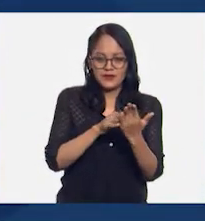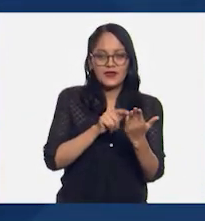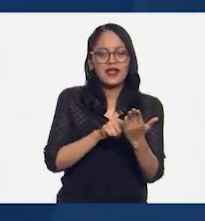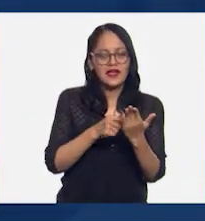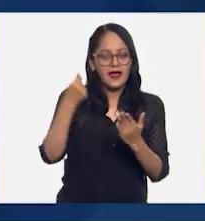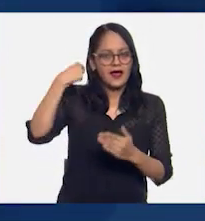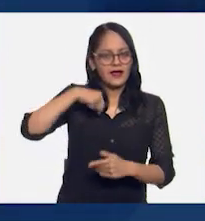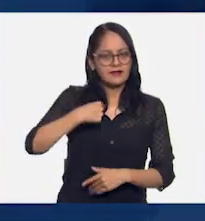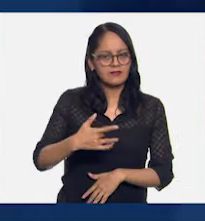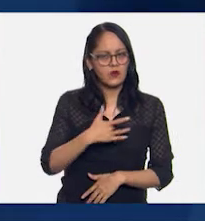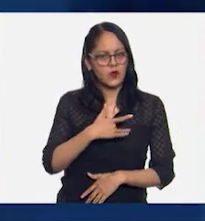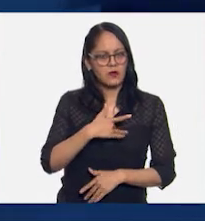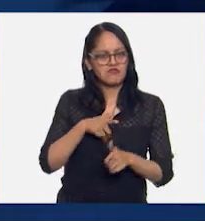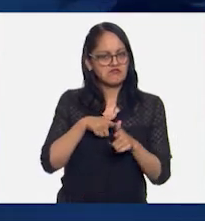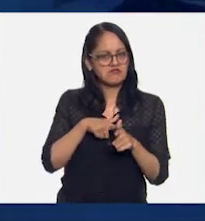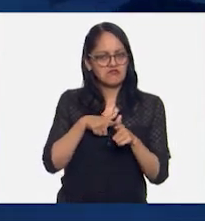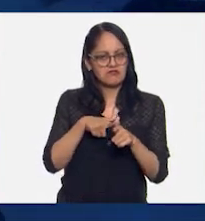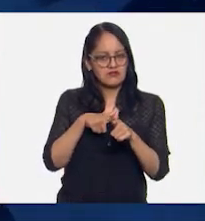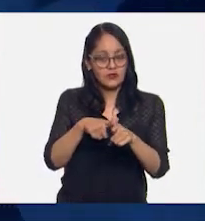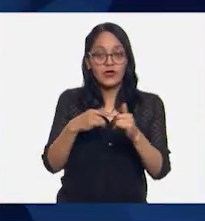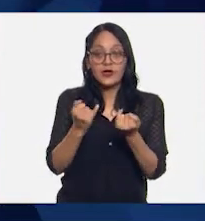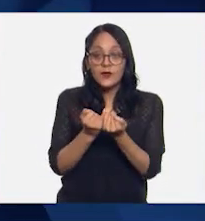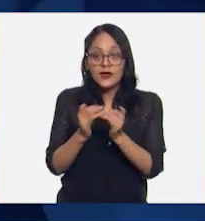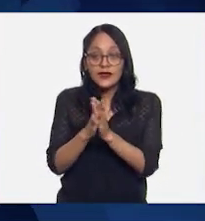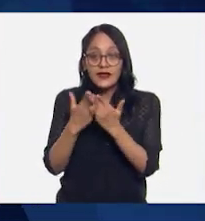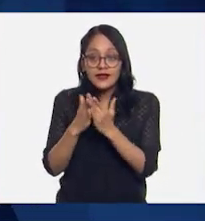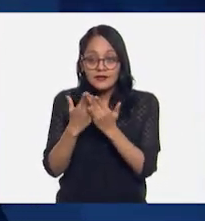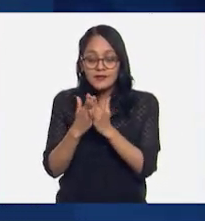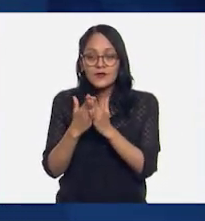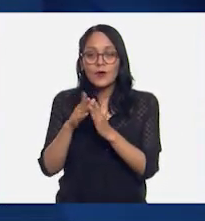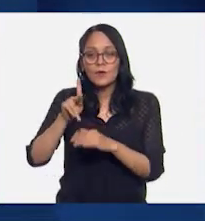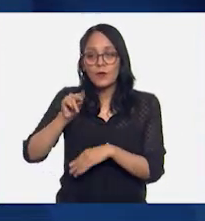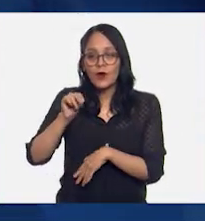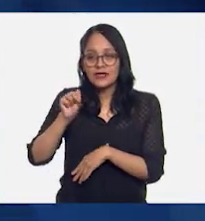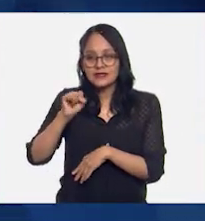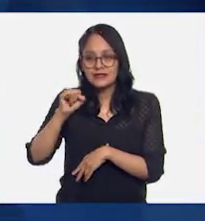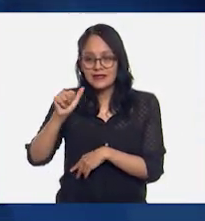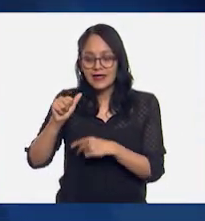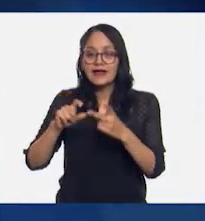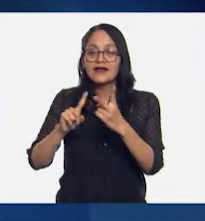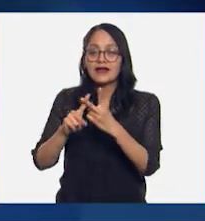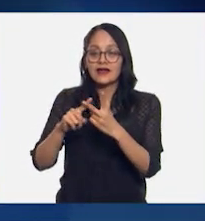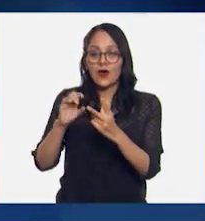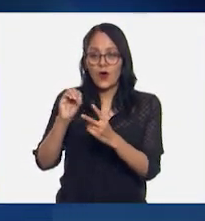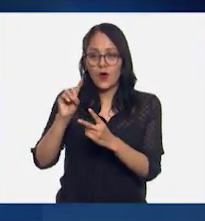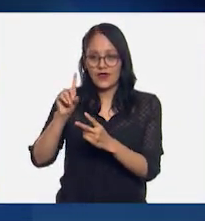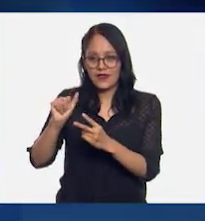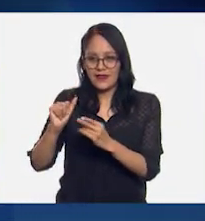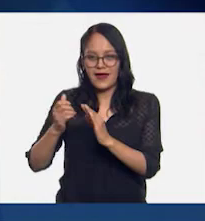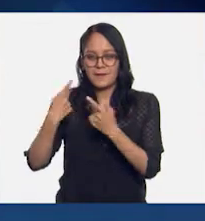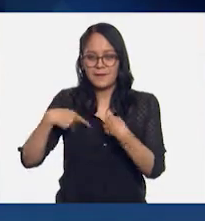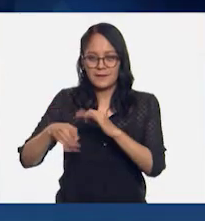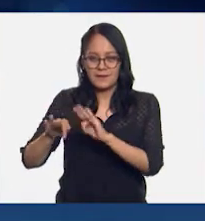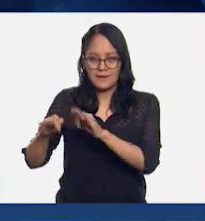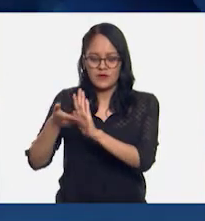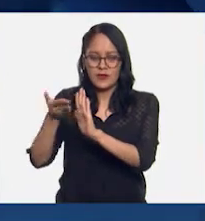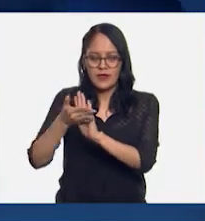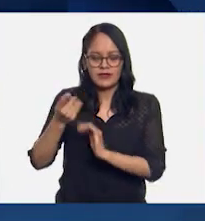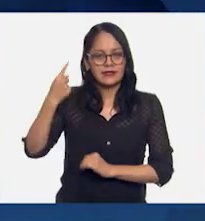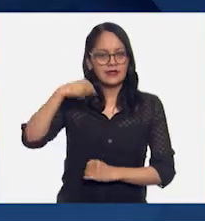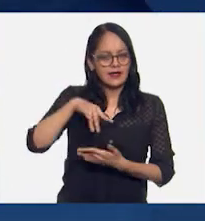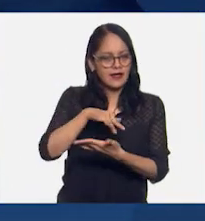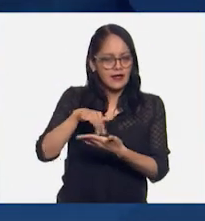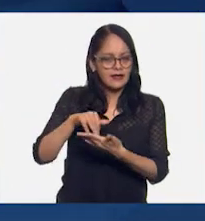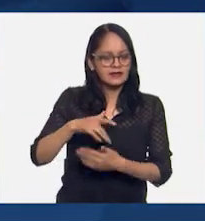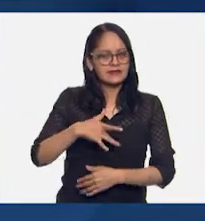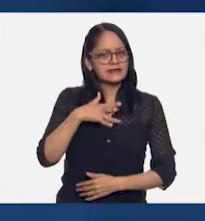en mí y la lectura de Poesía y de Oda al albañil me hubieran revivido aquellas emociones, sonidos, sentimientos,